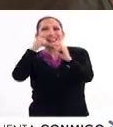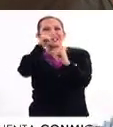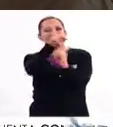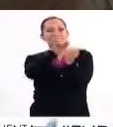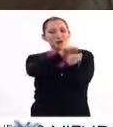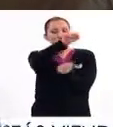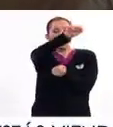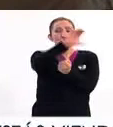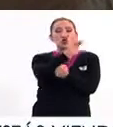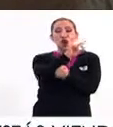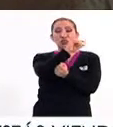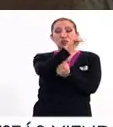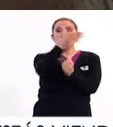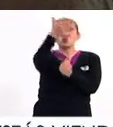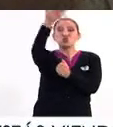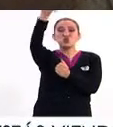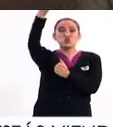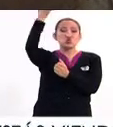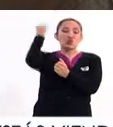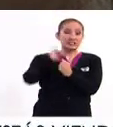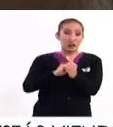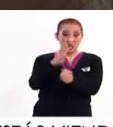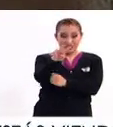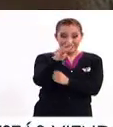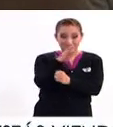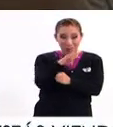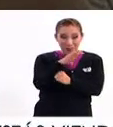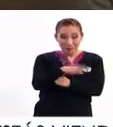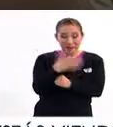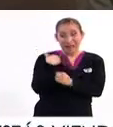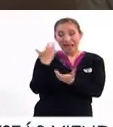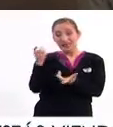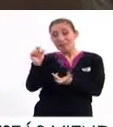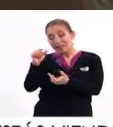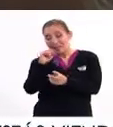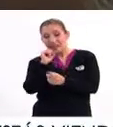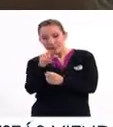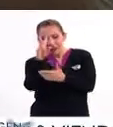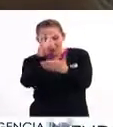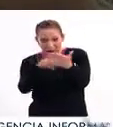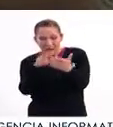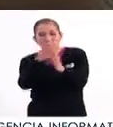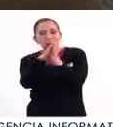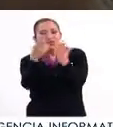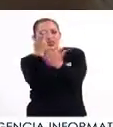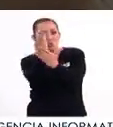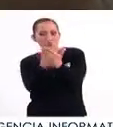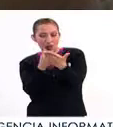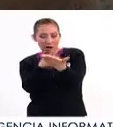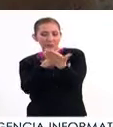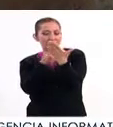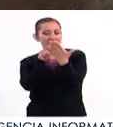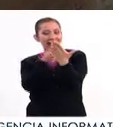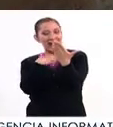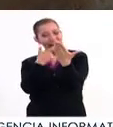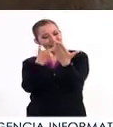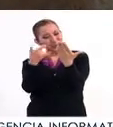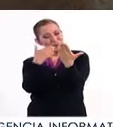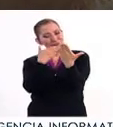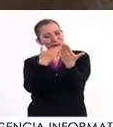creo que sí es una muy buena forma. Si ya tenemos esa tradición, si ya se leía mucho cómic y